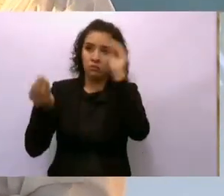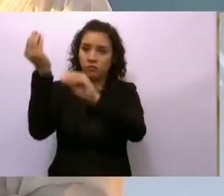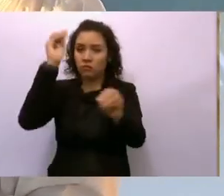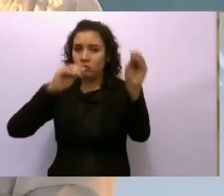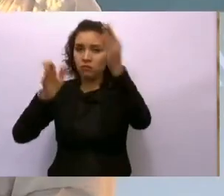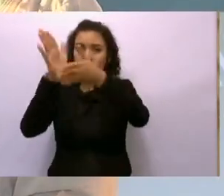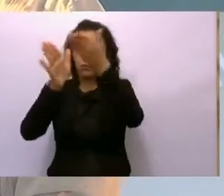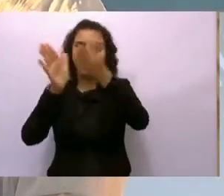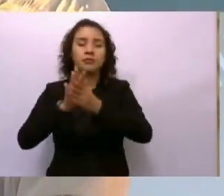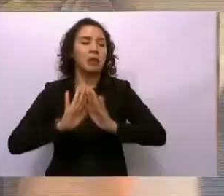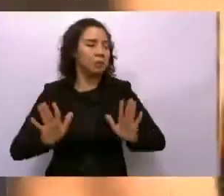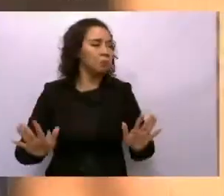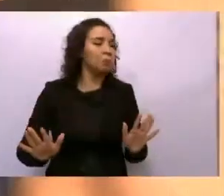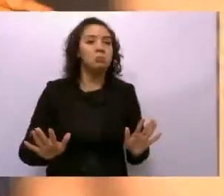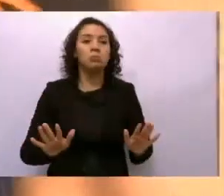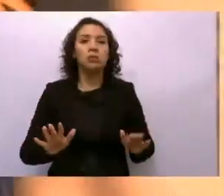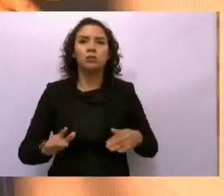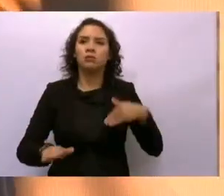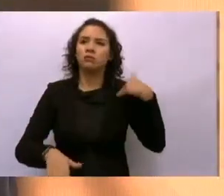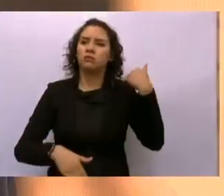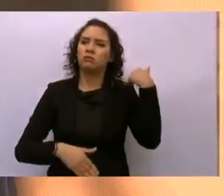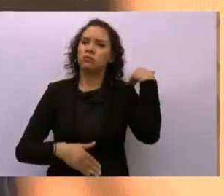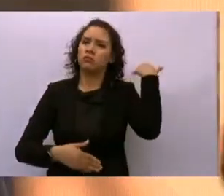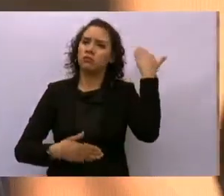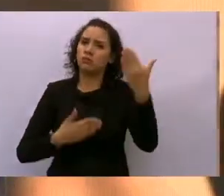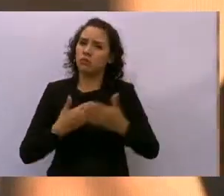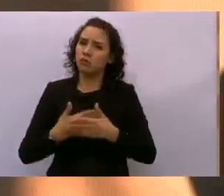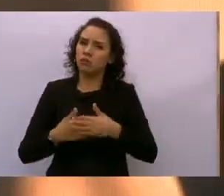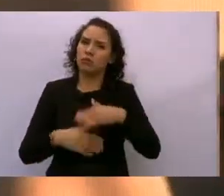Poco después construyen con este sistema